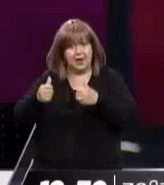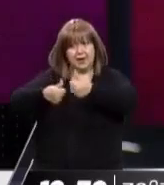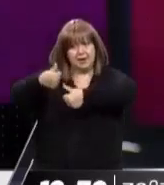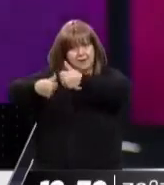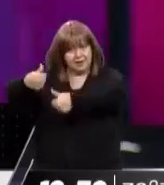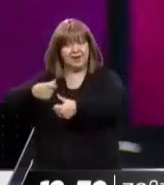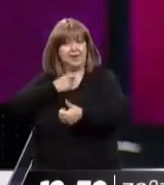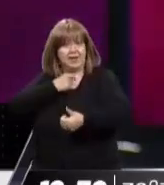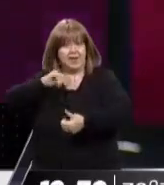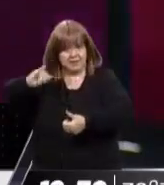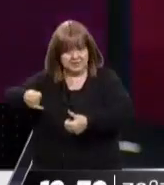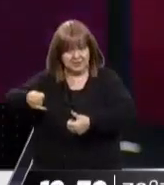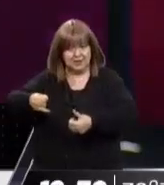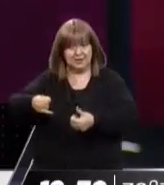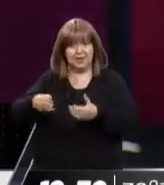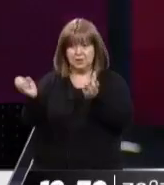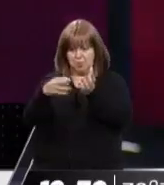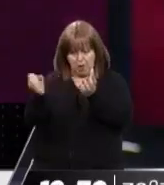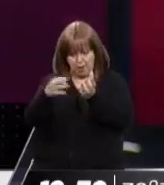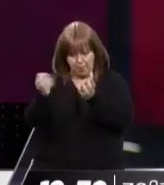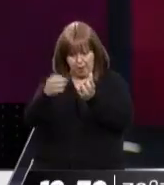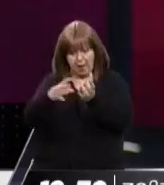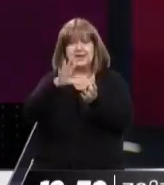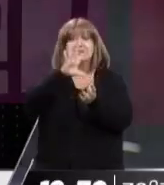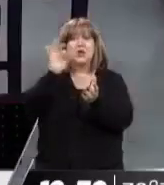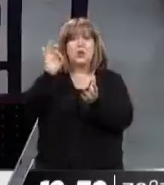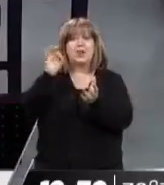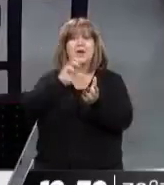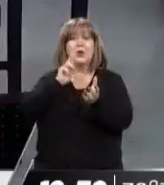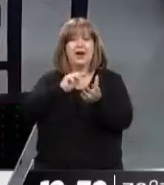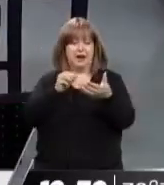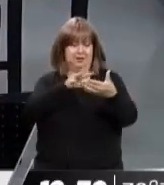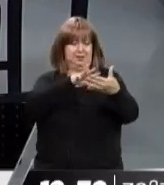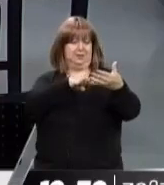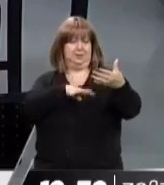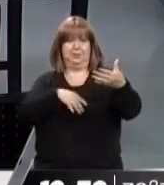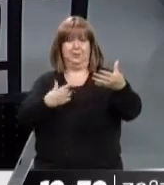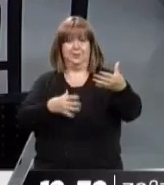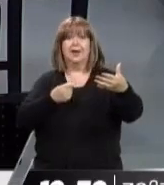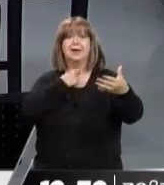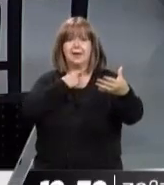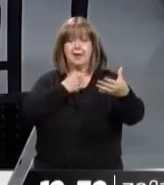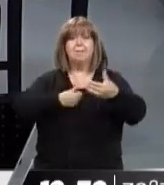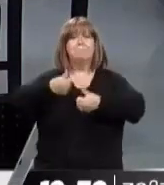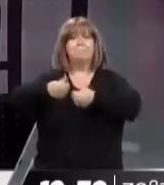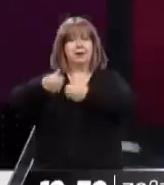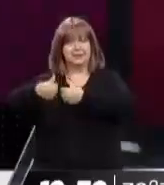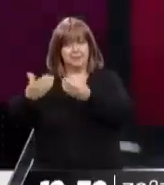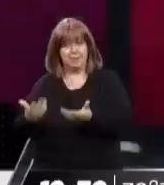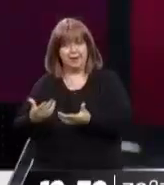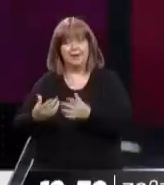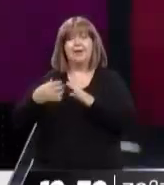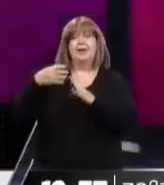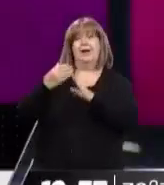manera activa de la vendimia. Uh-huh. Somos parte de la cultura. Que no piensan que esto sea una cosificación. A ver, Marcela Gawa